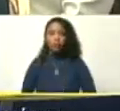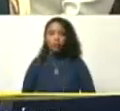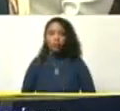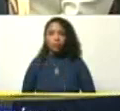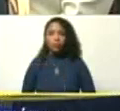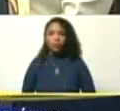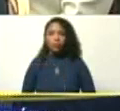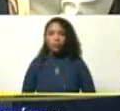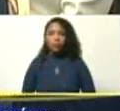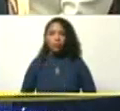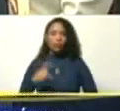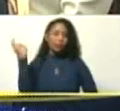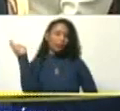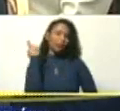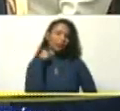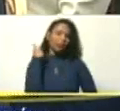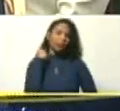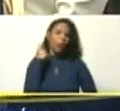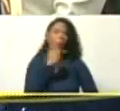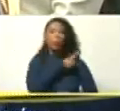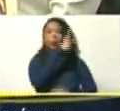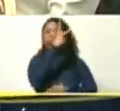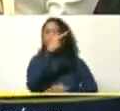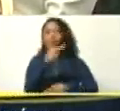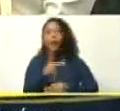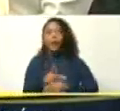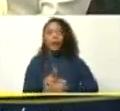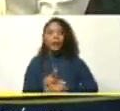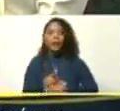Un viejo poeta griego decía que la guerra